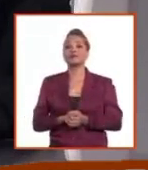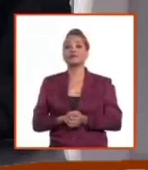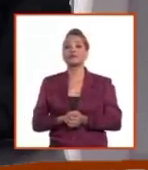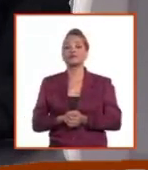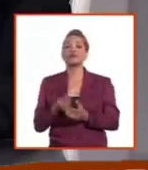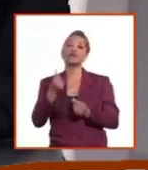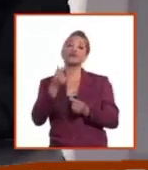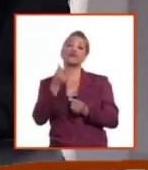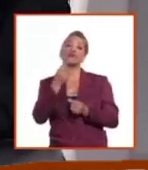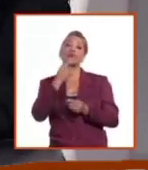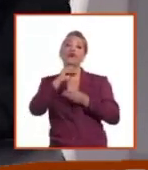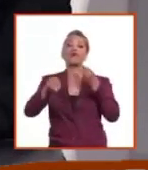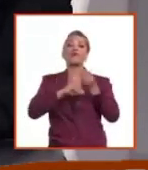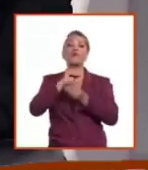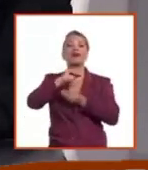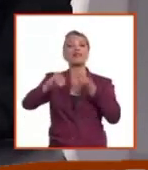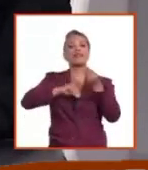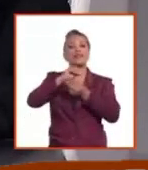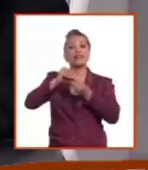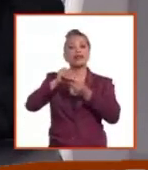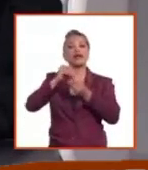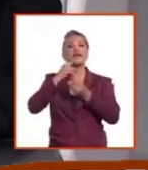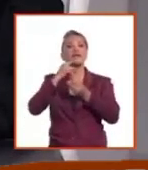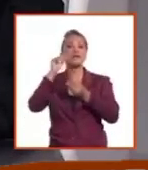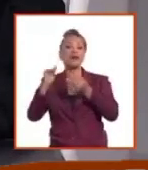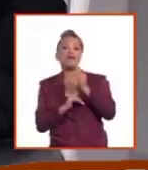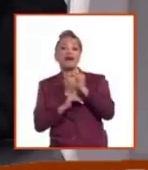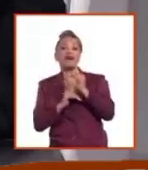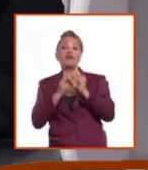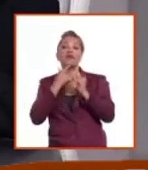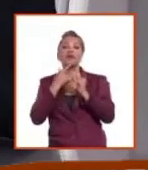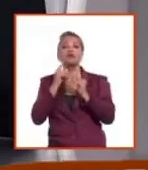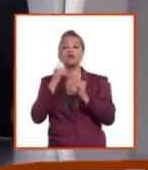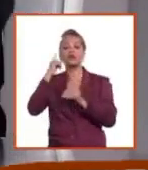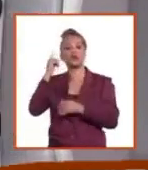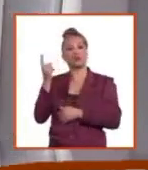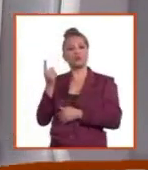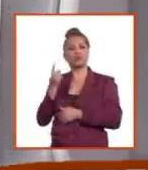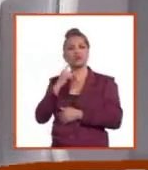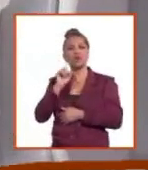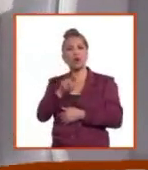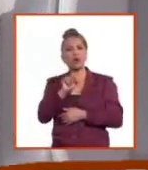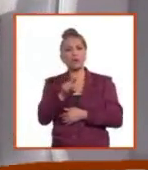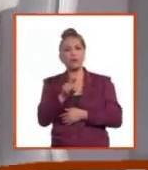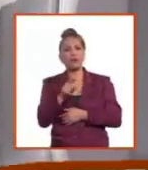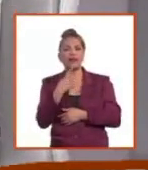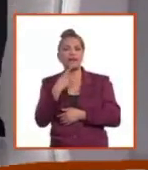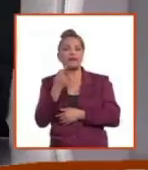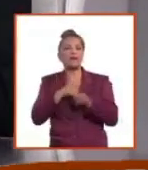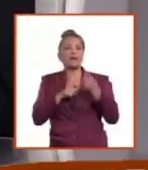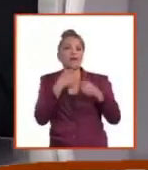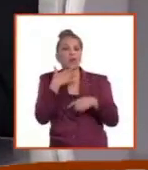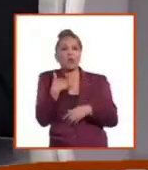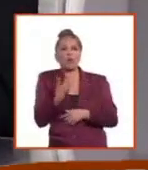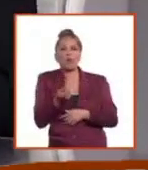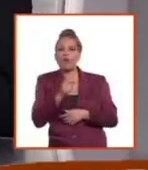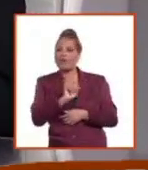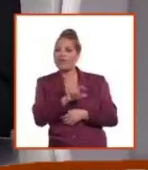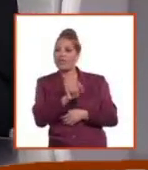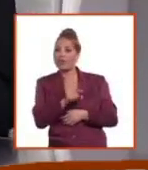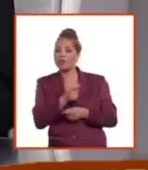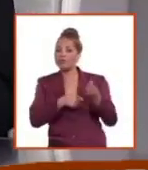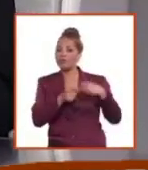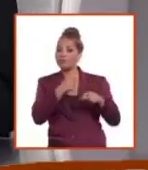pues incentiva más la compra no yo voy a comprar pero no es incentivo a la venta y el mercado tiene que funcionar